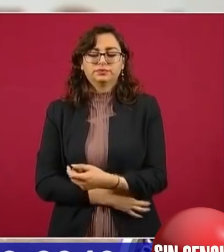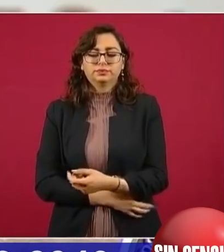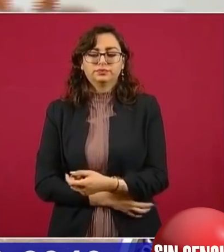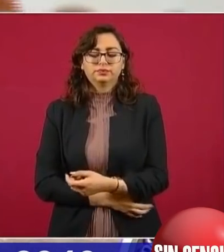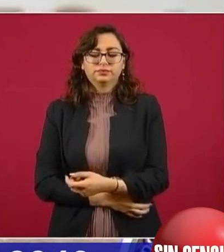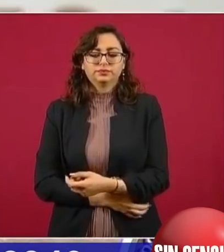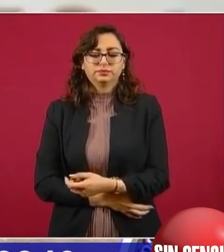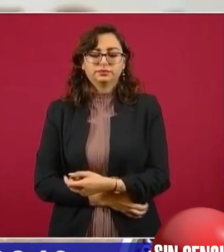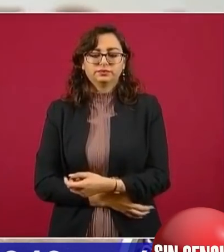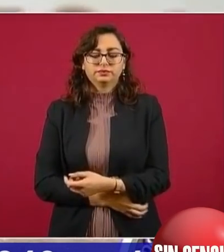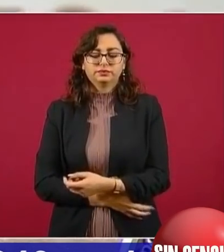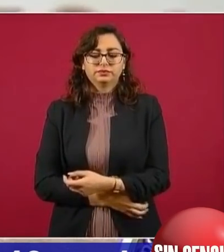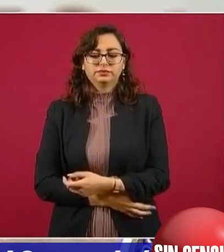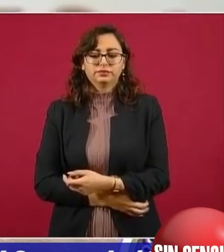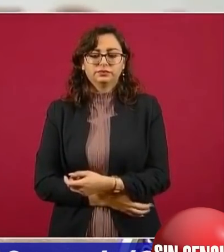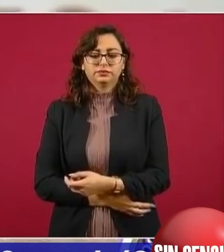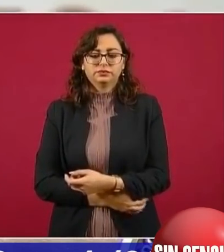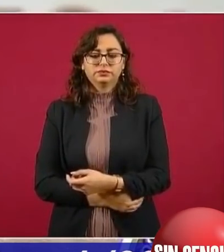del grupo